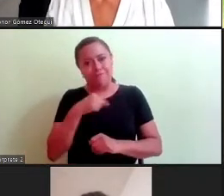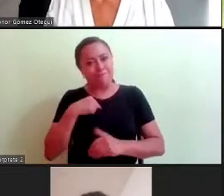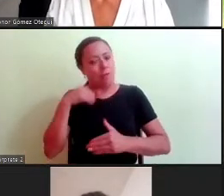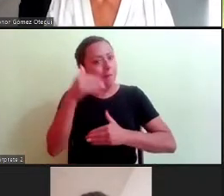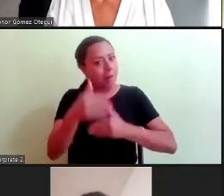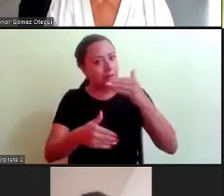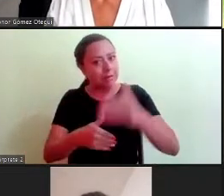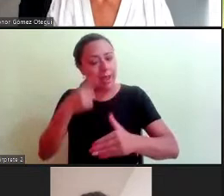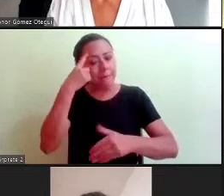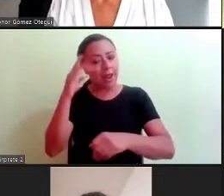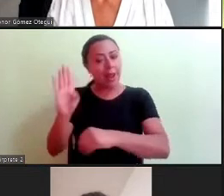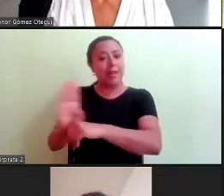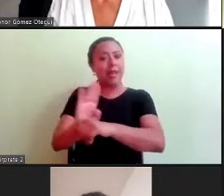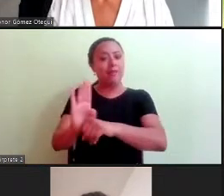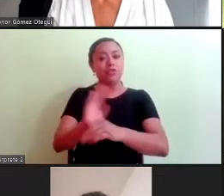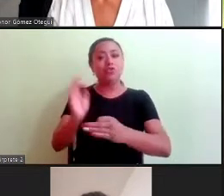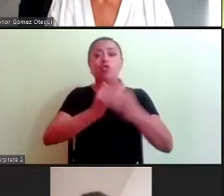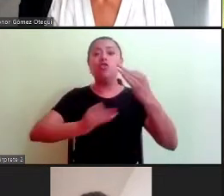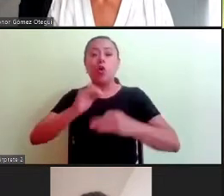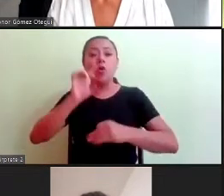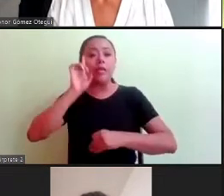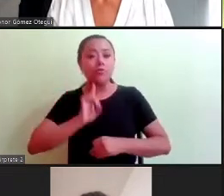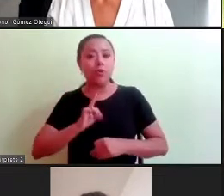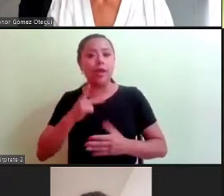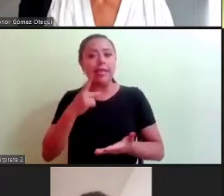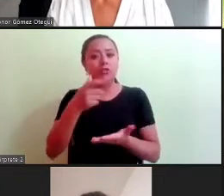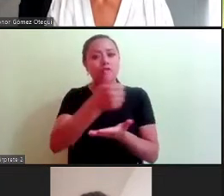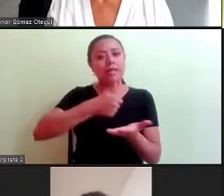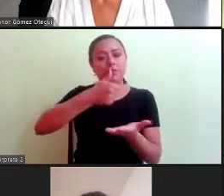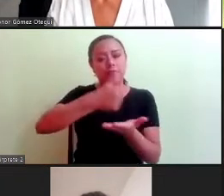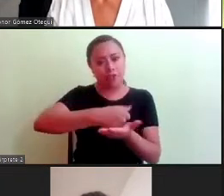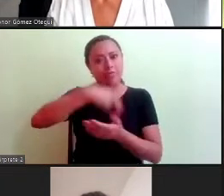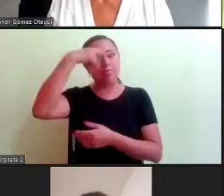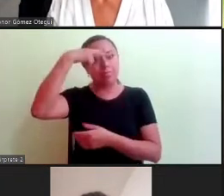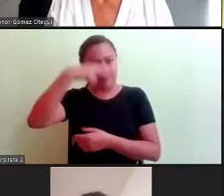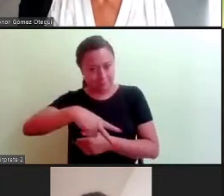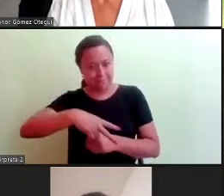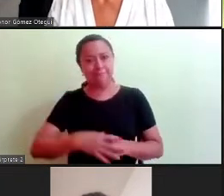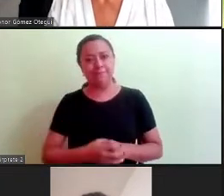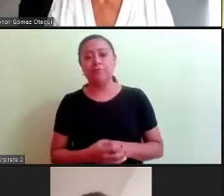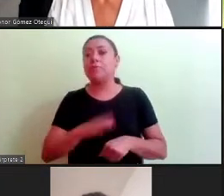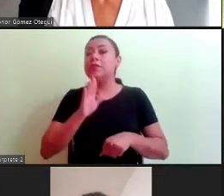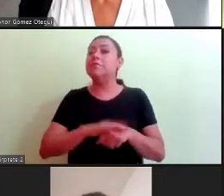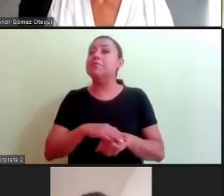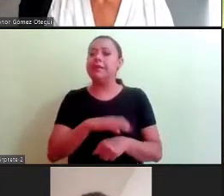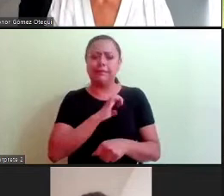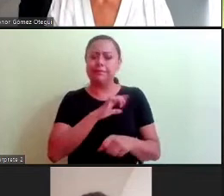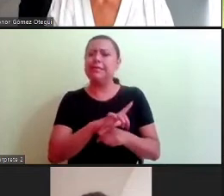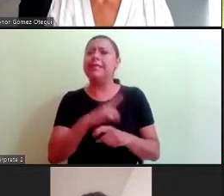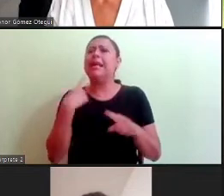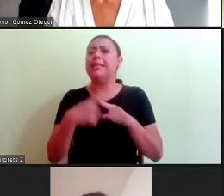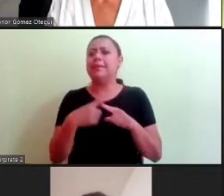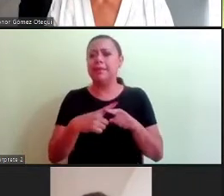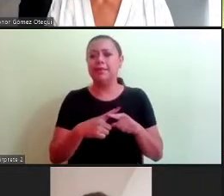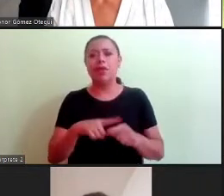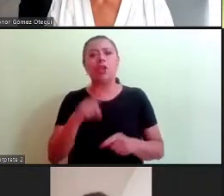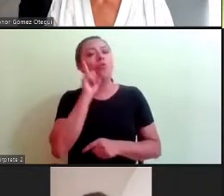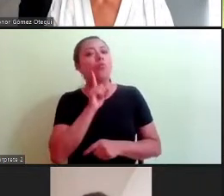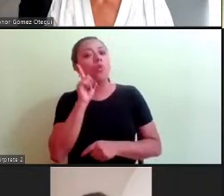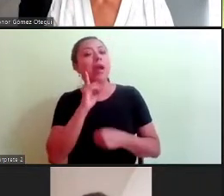las mujeres que viven en esta ciudad, especialmente, bueno, digo mujeres porque es el tema que a